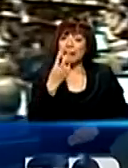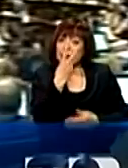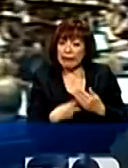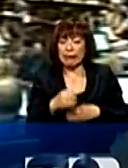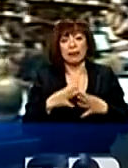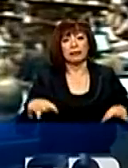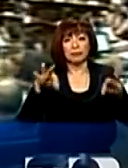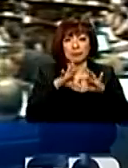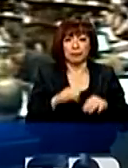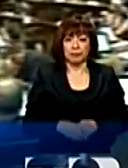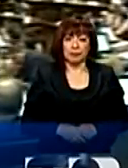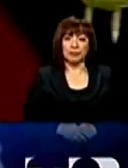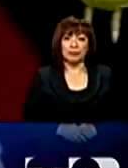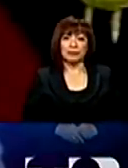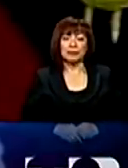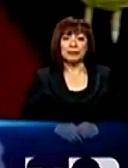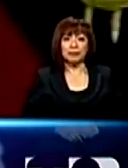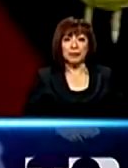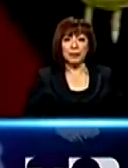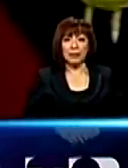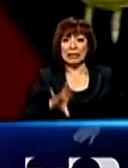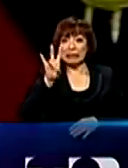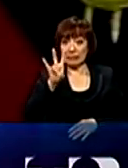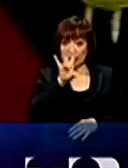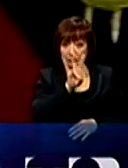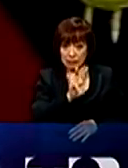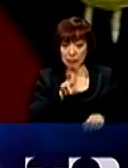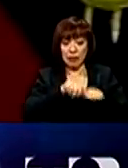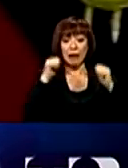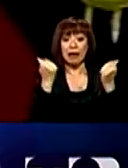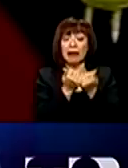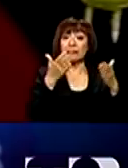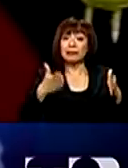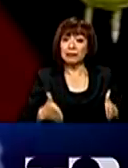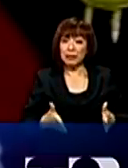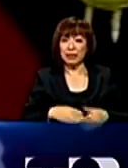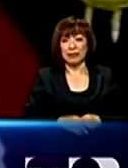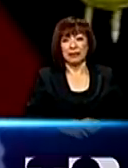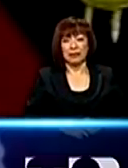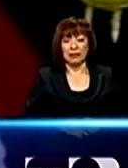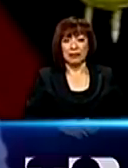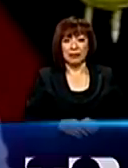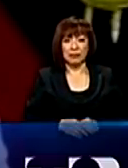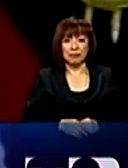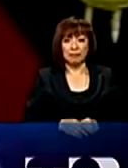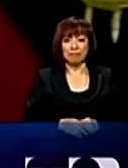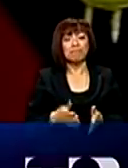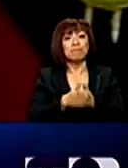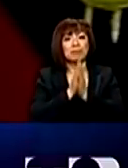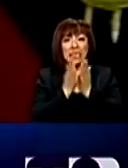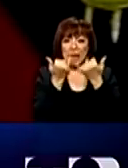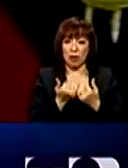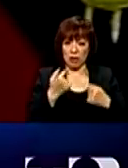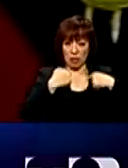habló del papel de la Asamblea Nacional. 77 legisladores en la Asamblea Nacional, haciéndose eco de esta patraña, me han pedido que